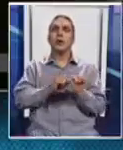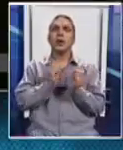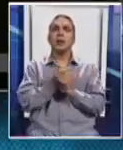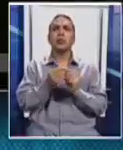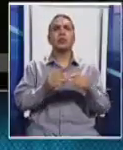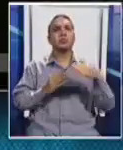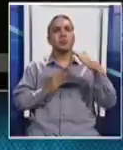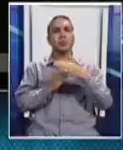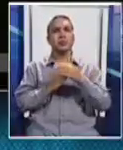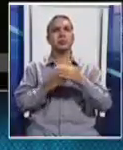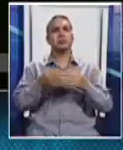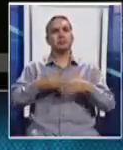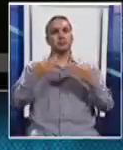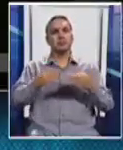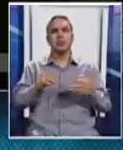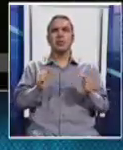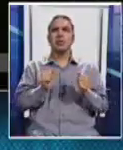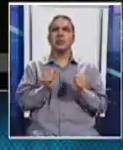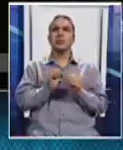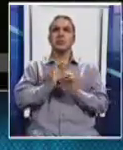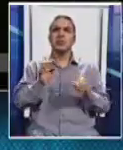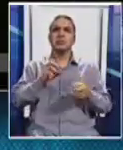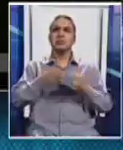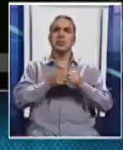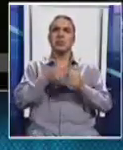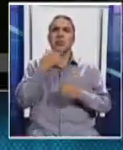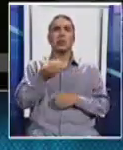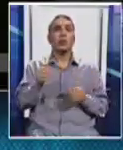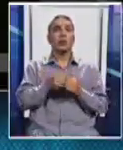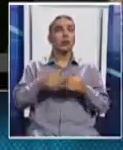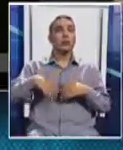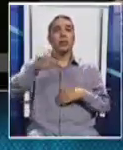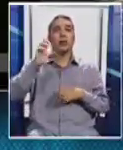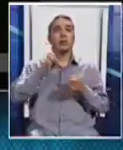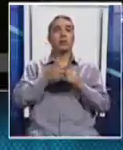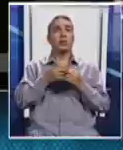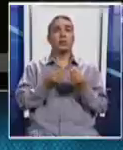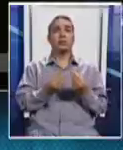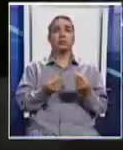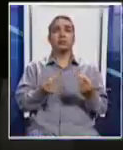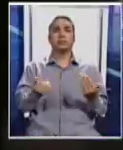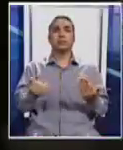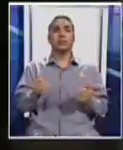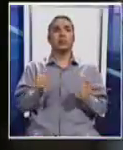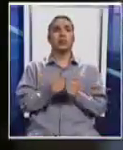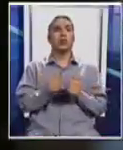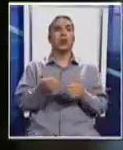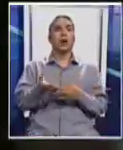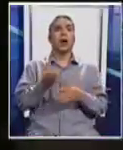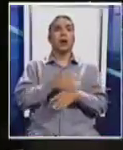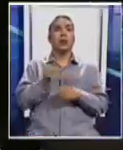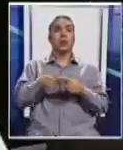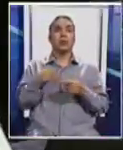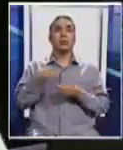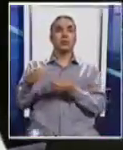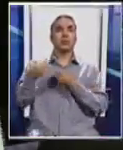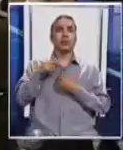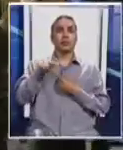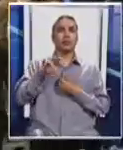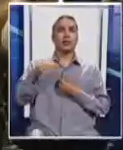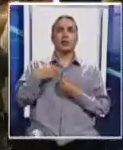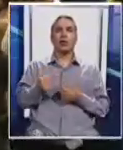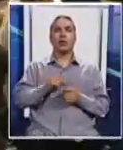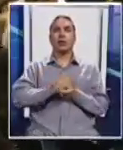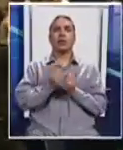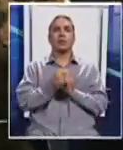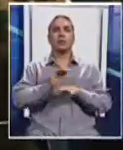informada, sin sobresaltos y con la mayoría de los problemas resueltos, al menos comparado con lo que yo recibí en el 2007, nada que ver.